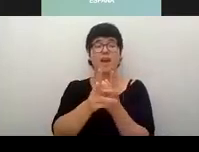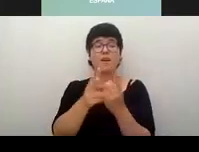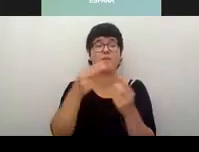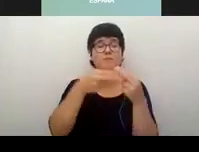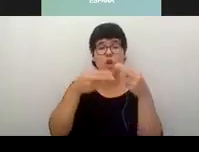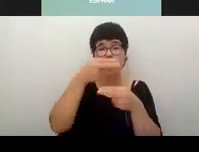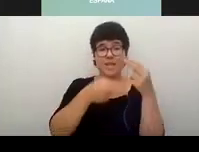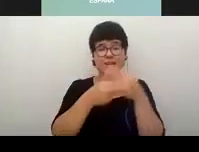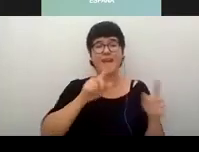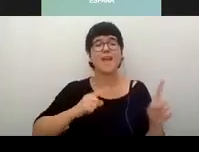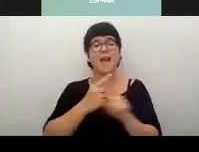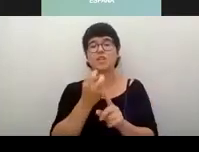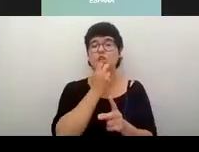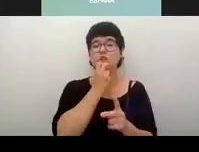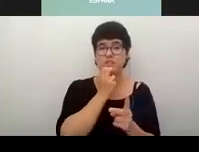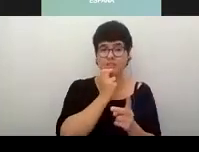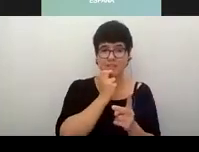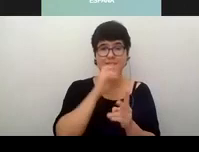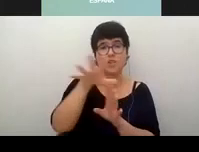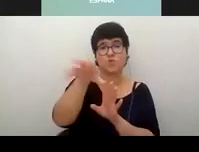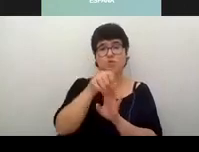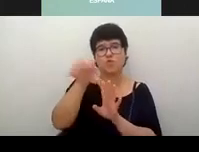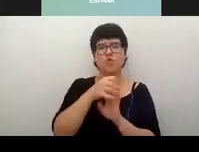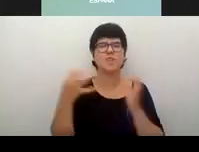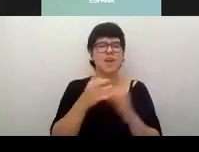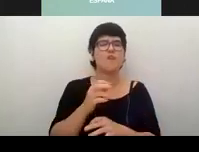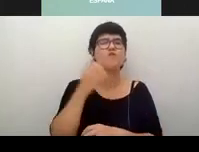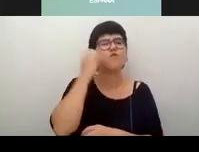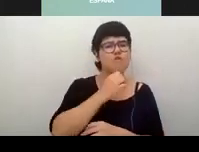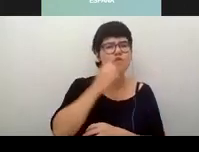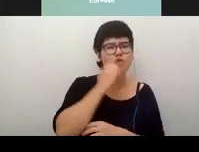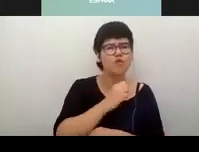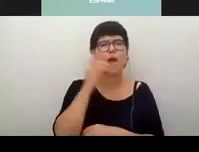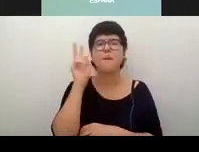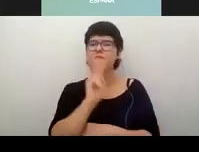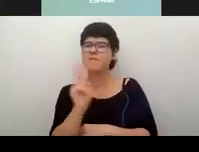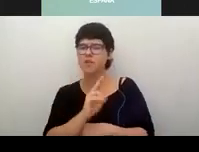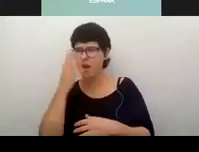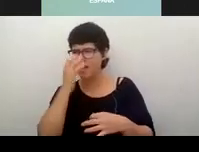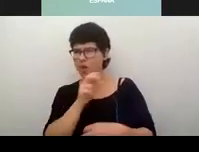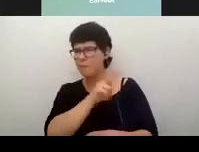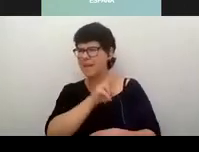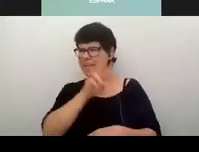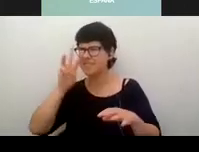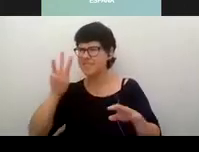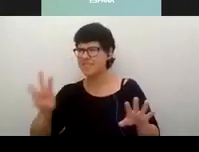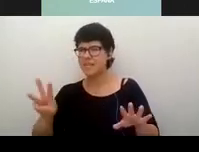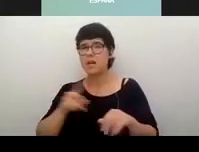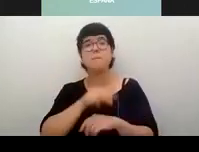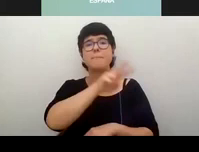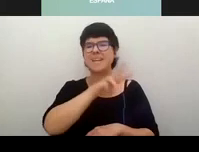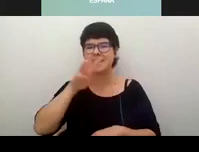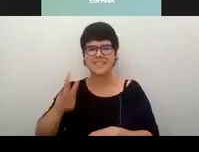y antioxidantes procedentes de frutas y verduras. Creo que recordar que son 23 frutas y verduras